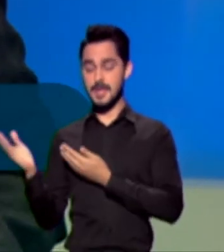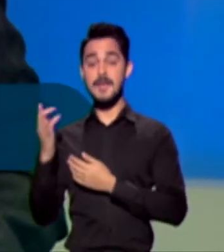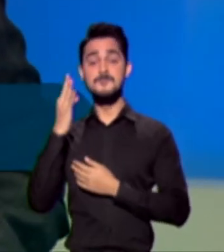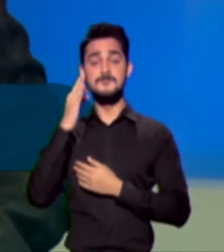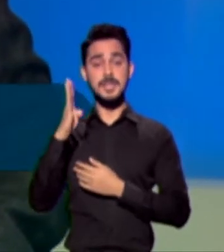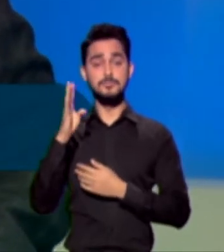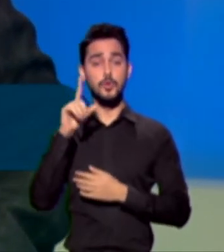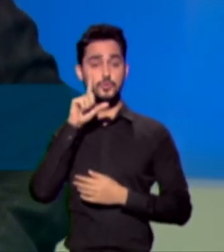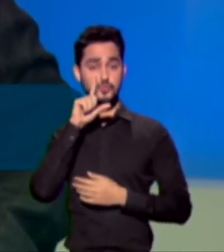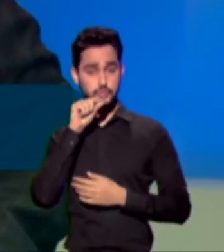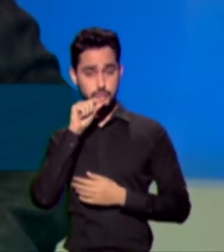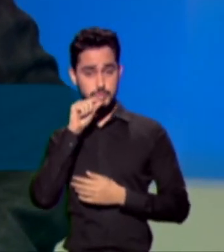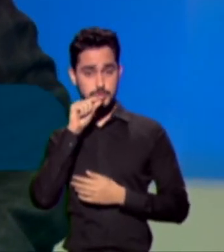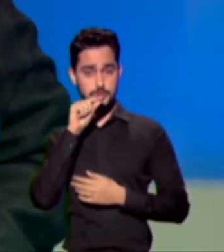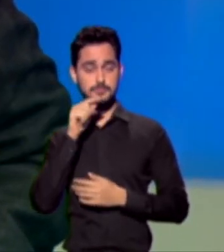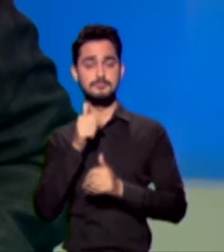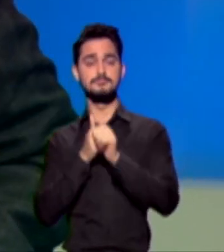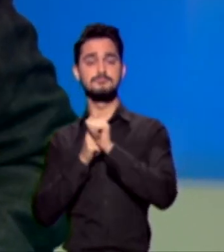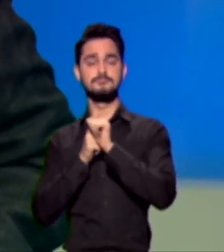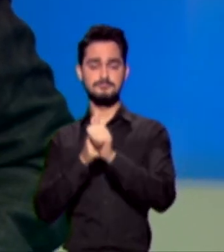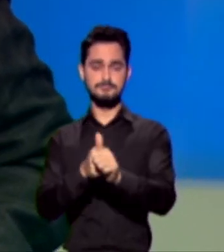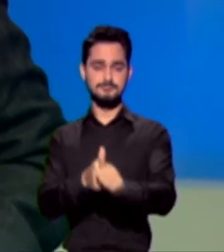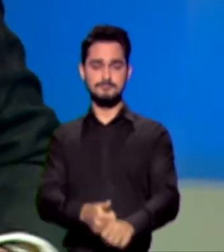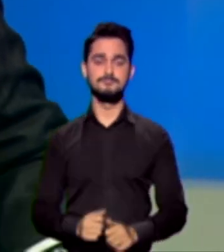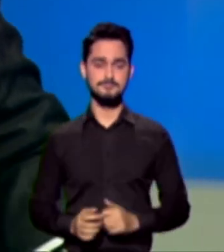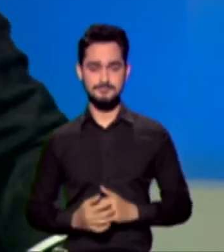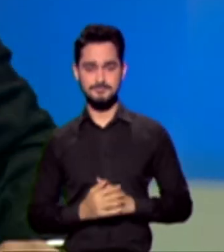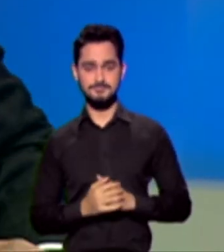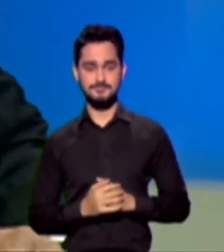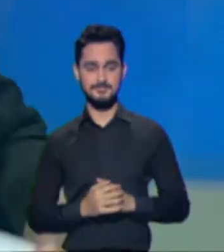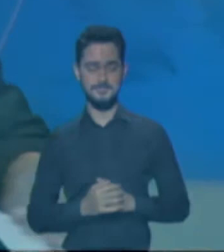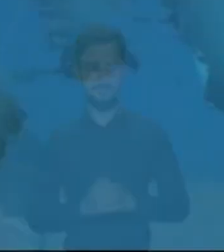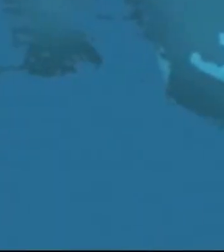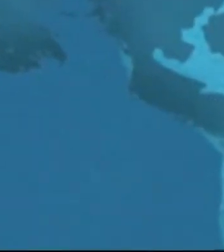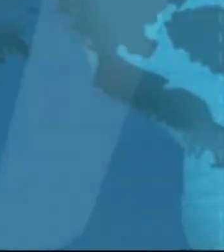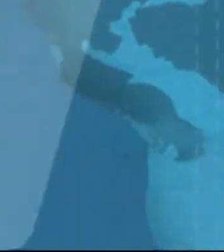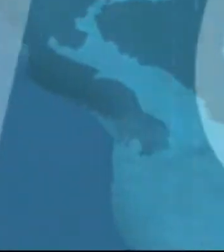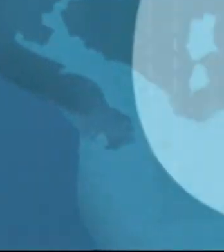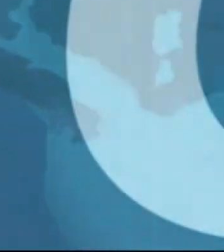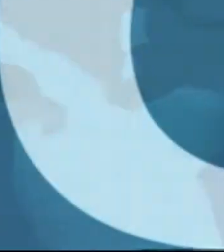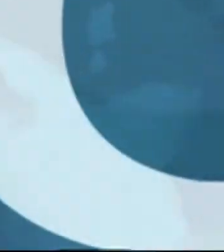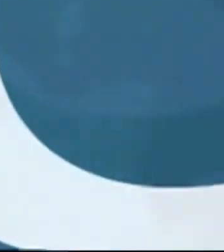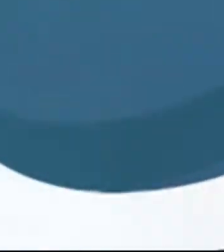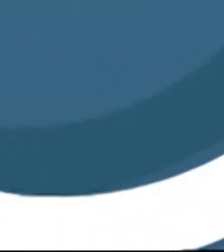www.radiomensajera.pr y síganos en nuestras redes en Facebook y Twitter.